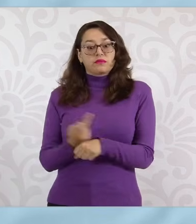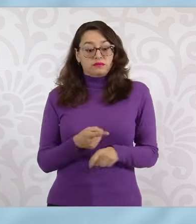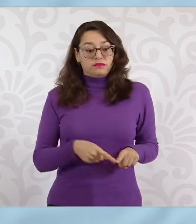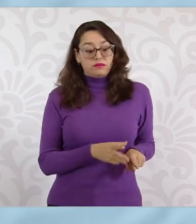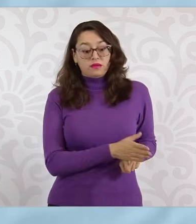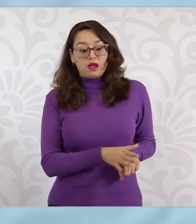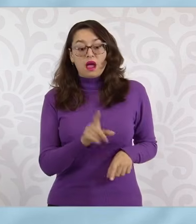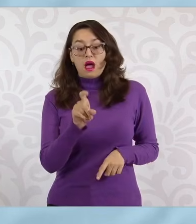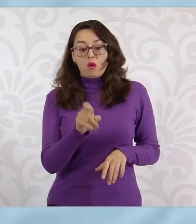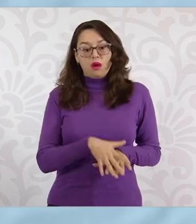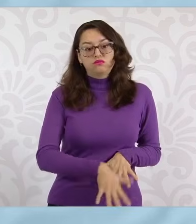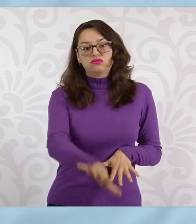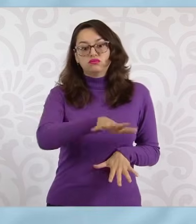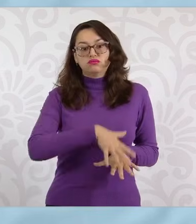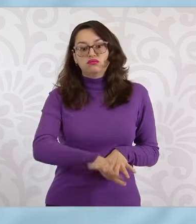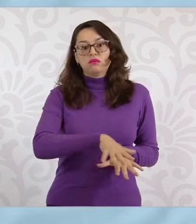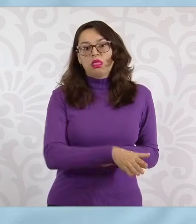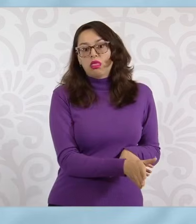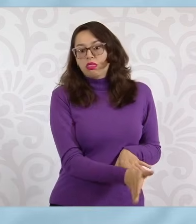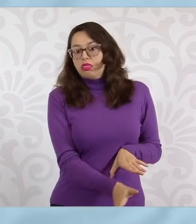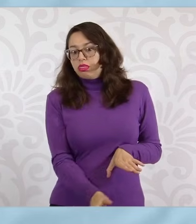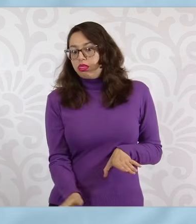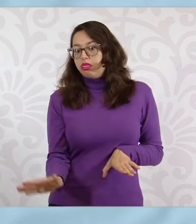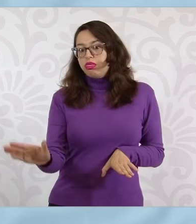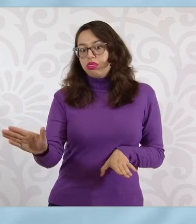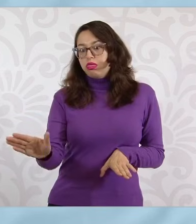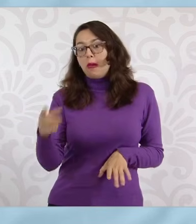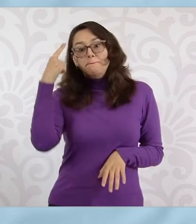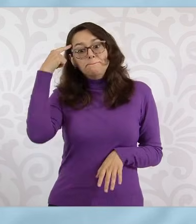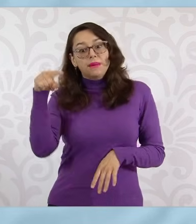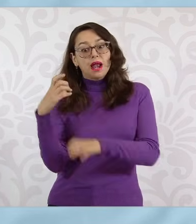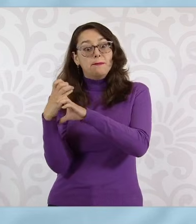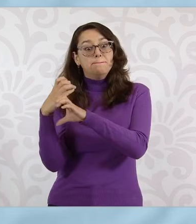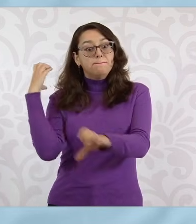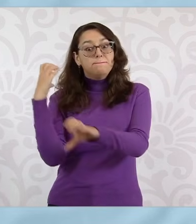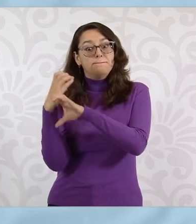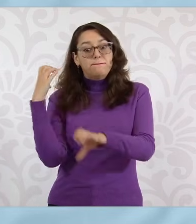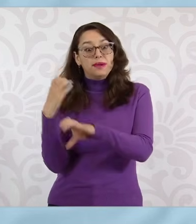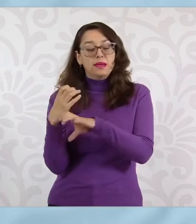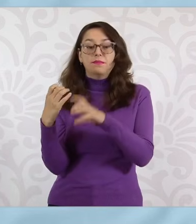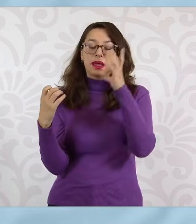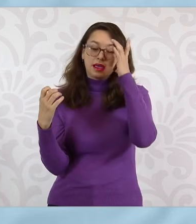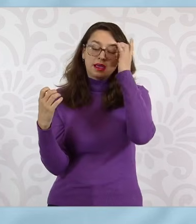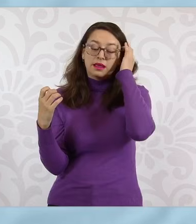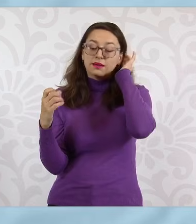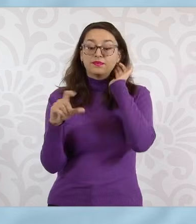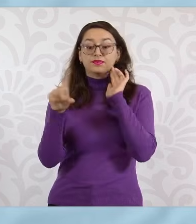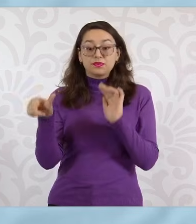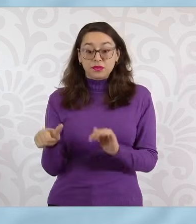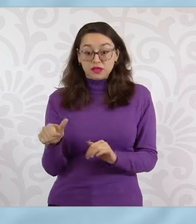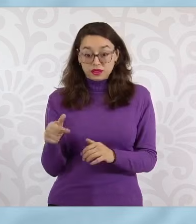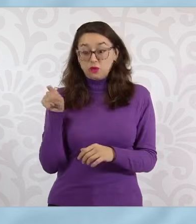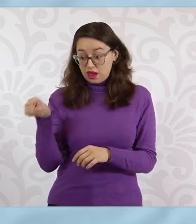la ciudad, ahí se interceptaba y se utilizaba para llenar pipas. Estas pipas eran conducidas a la ciudad de Cabo